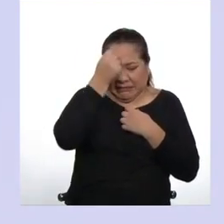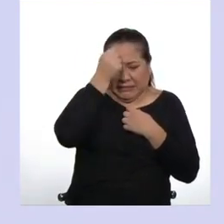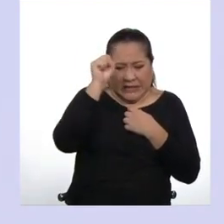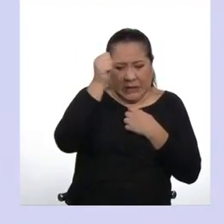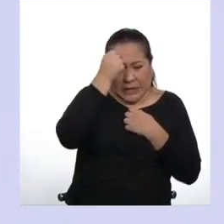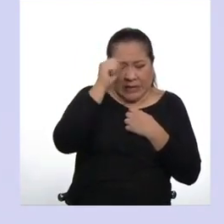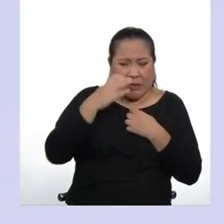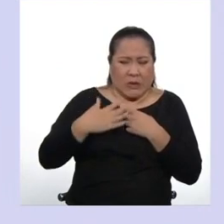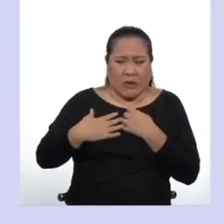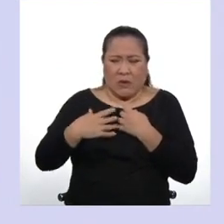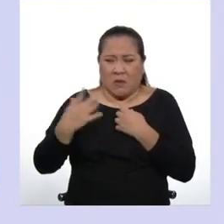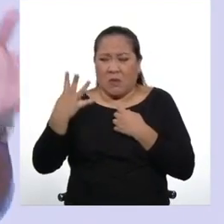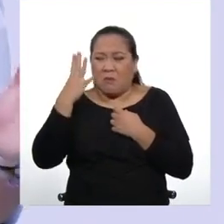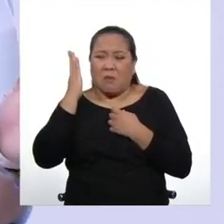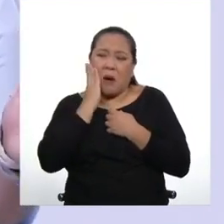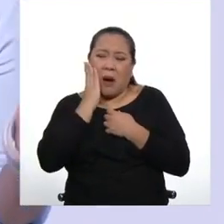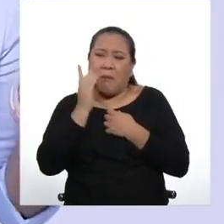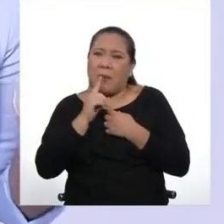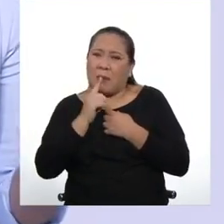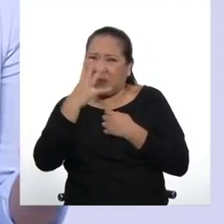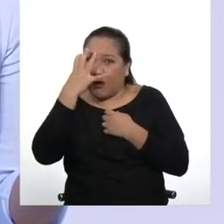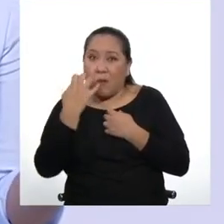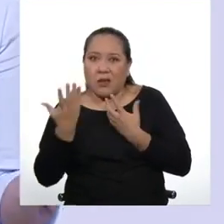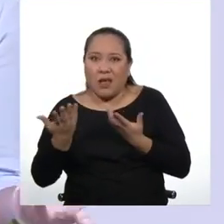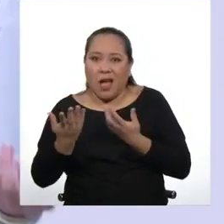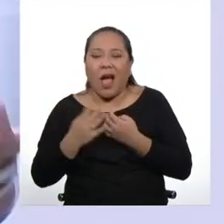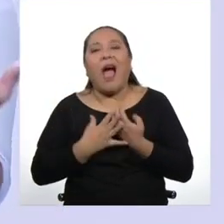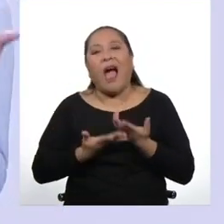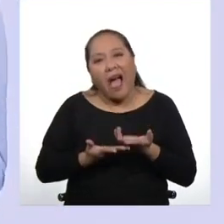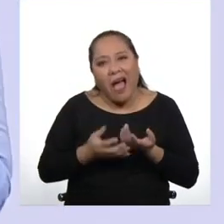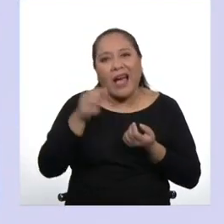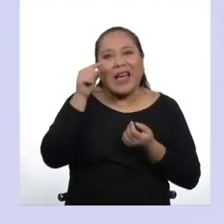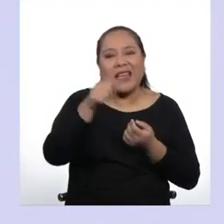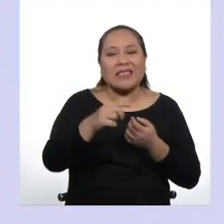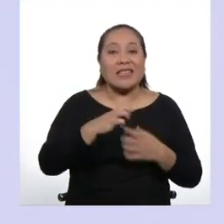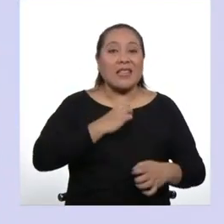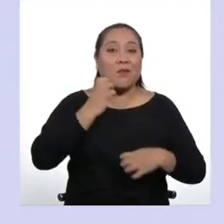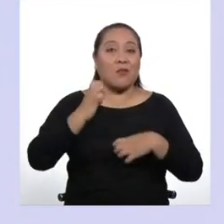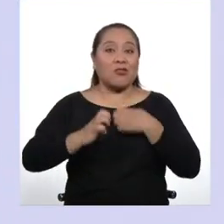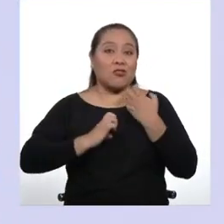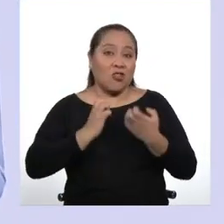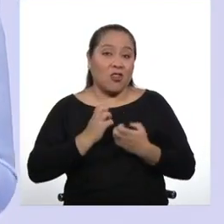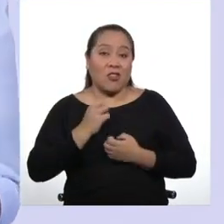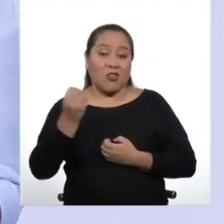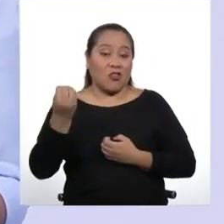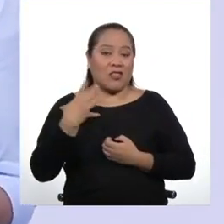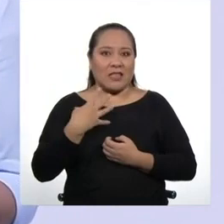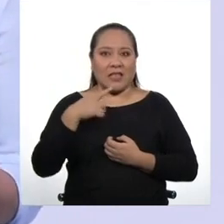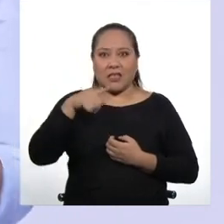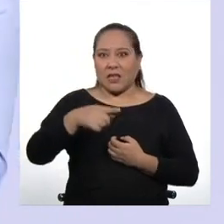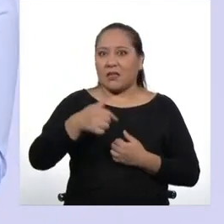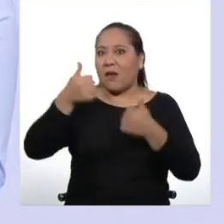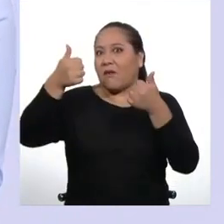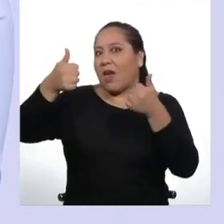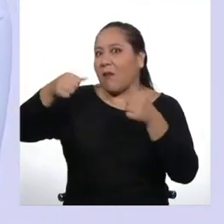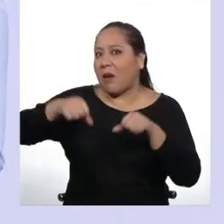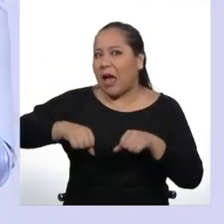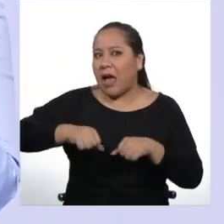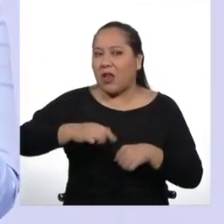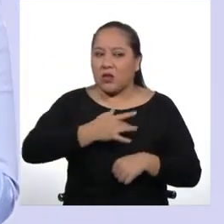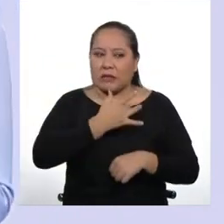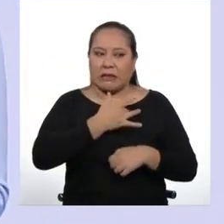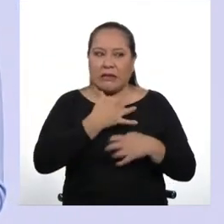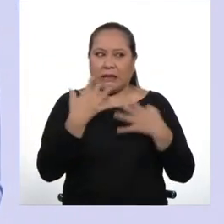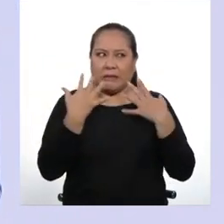mucho a mi papá o a mi mamá. Entonces, las emociones nos dicen si algo nos gusta o no nos gusta, nos inquieta